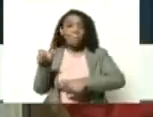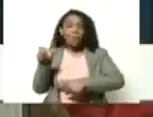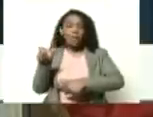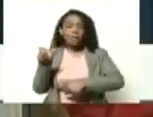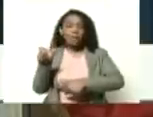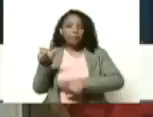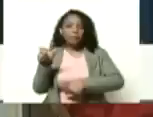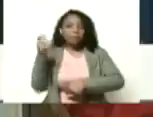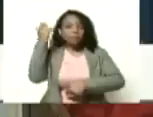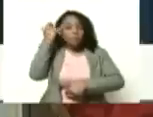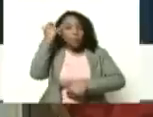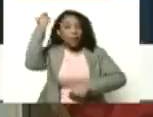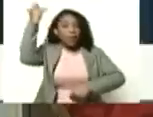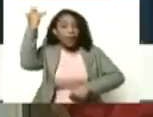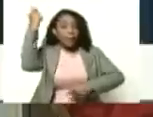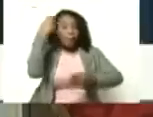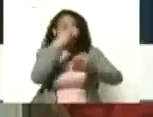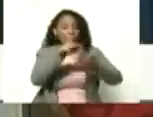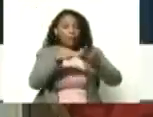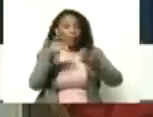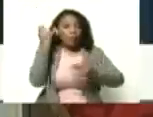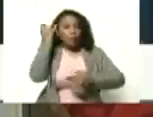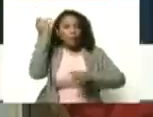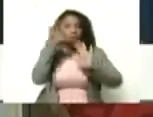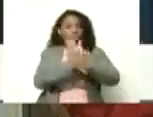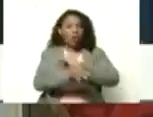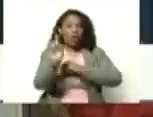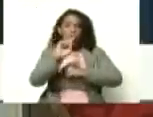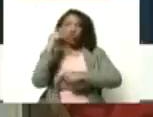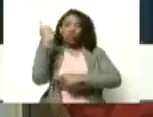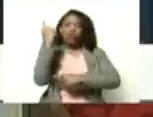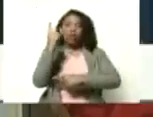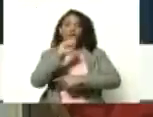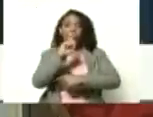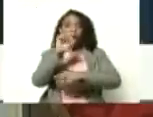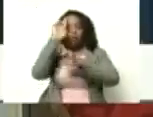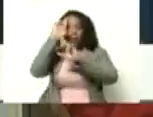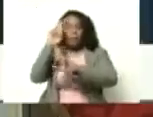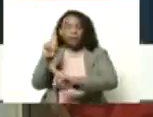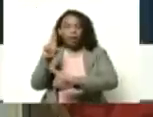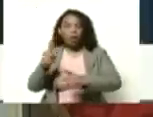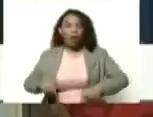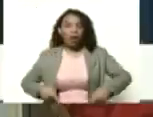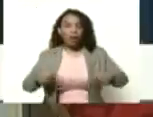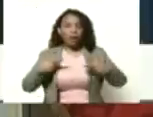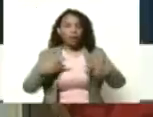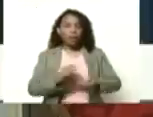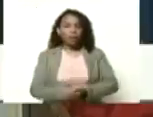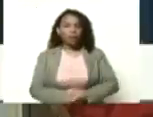intelectuales y materiales no sólo es que no le respetaron la vida